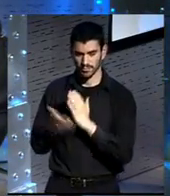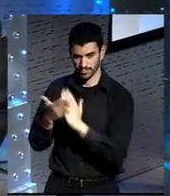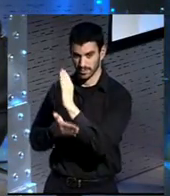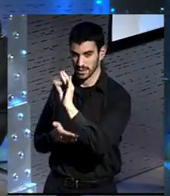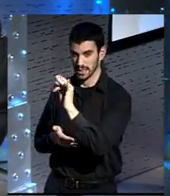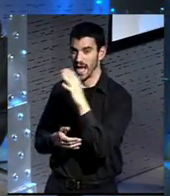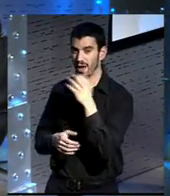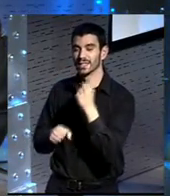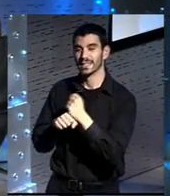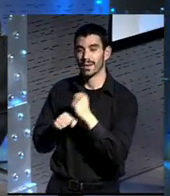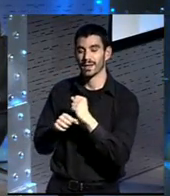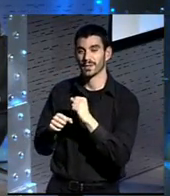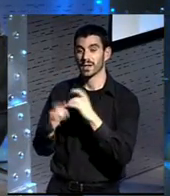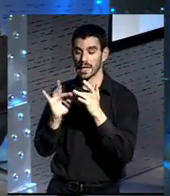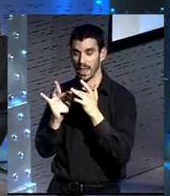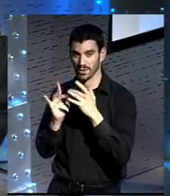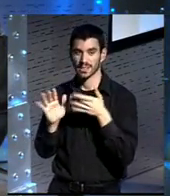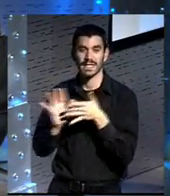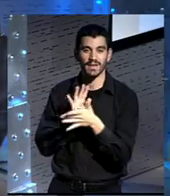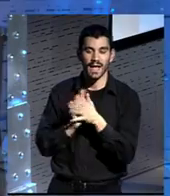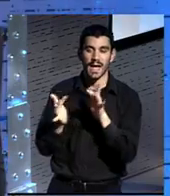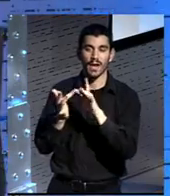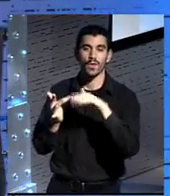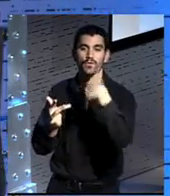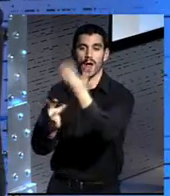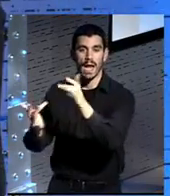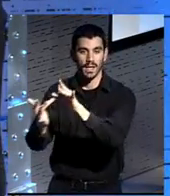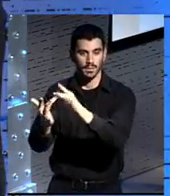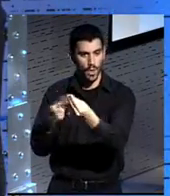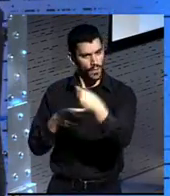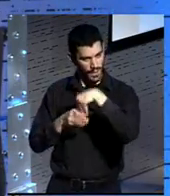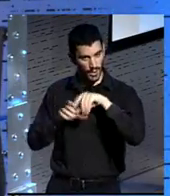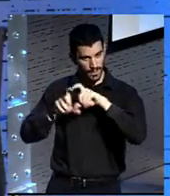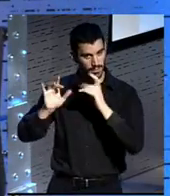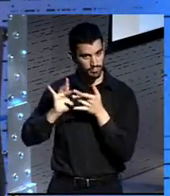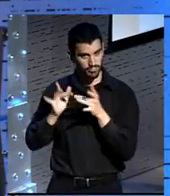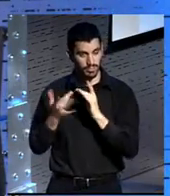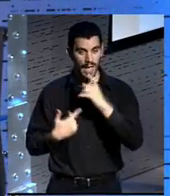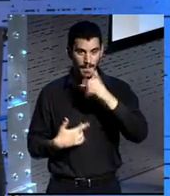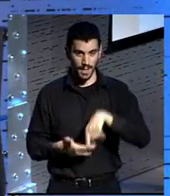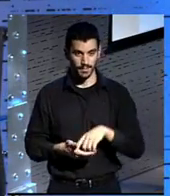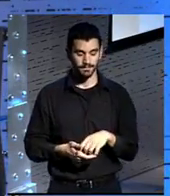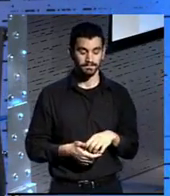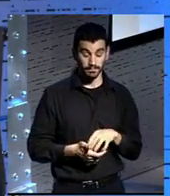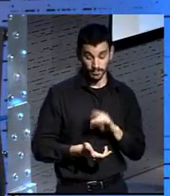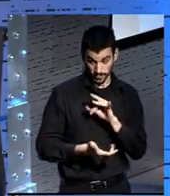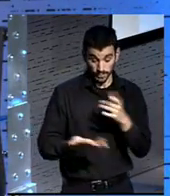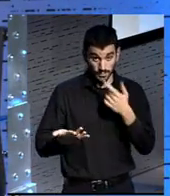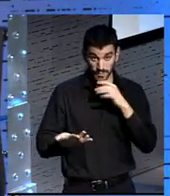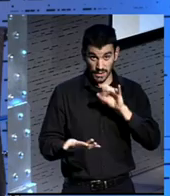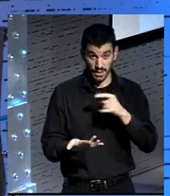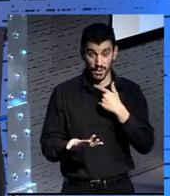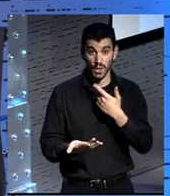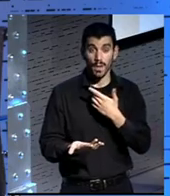hacia adentro, no solamente hacia afuera. Y ahí estamos pues creando una especie, si se puede usar este término, que seguramente debe